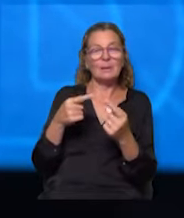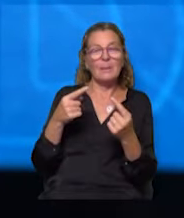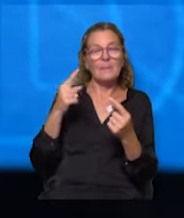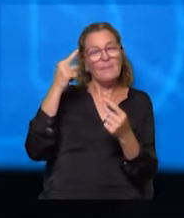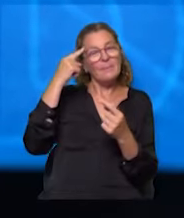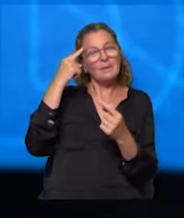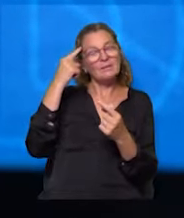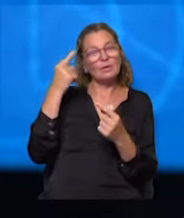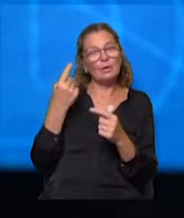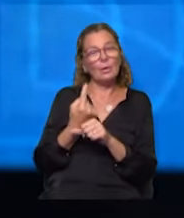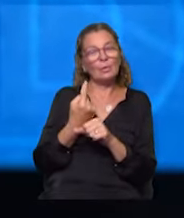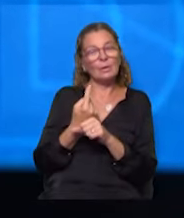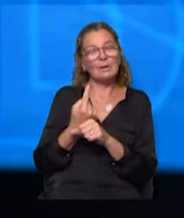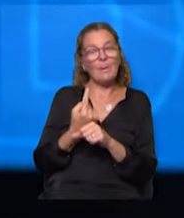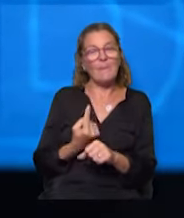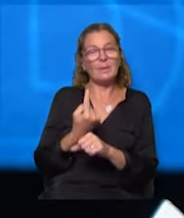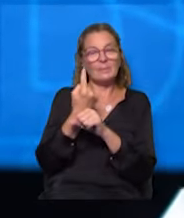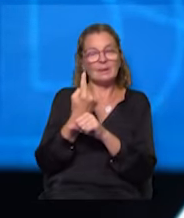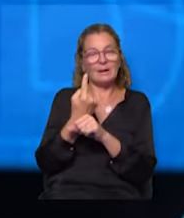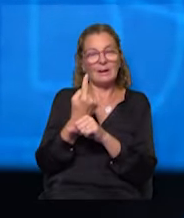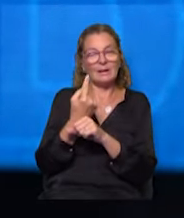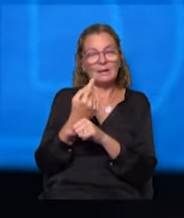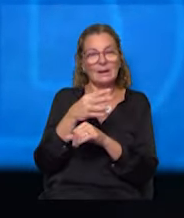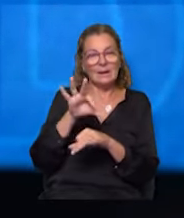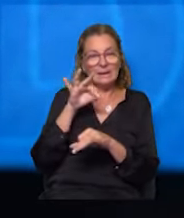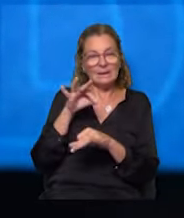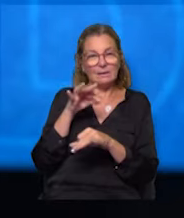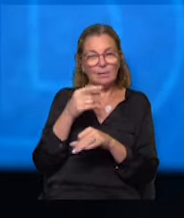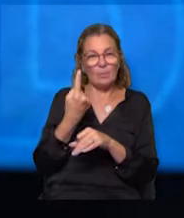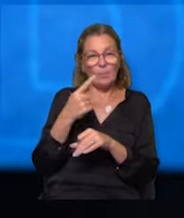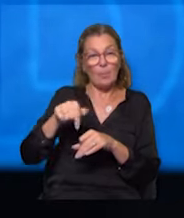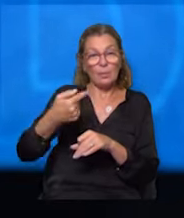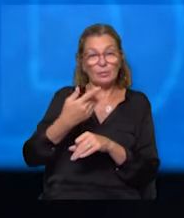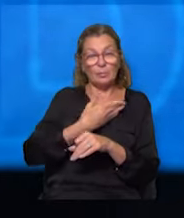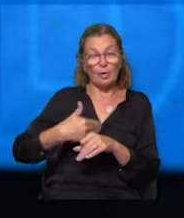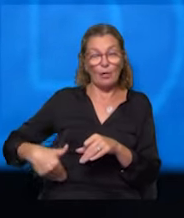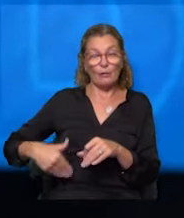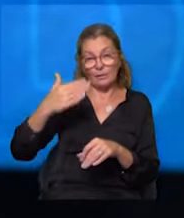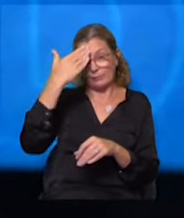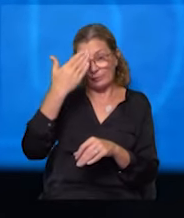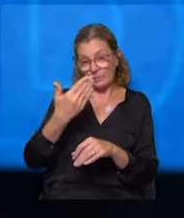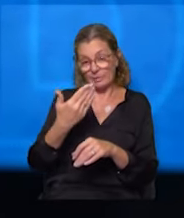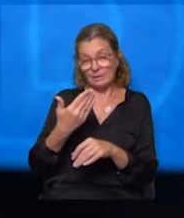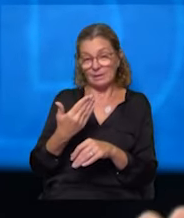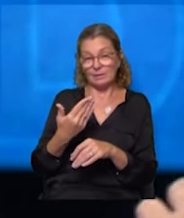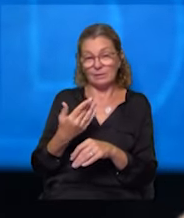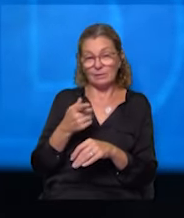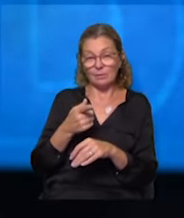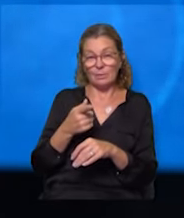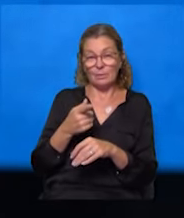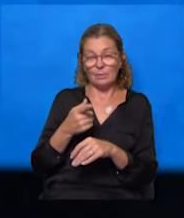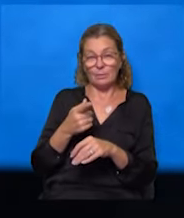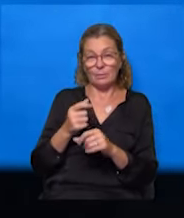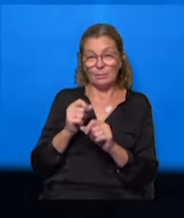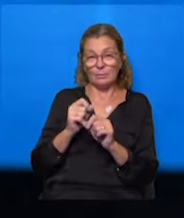que una de las cosas que deben ser de las primeras decisiones que debe tomar un próximo gobierno frenteamplista es un shock en